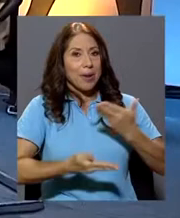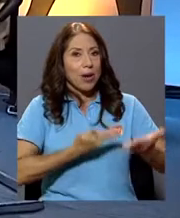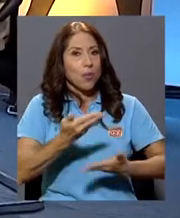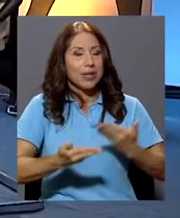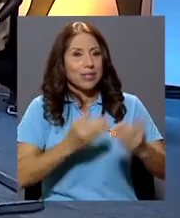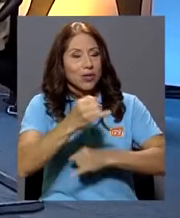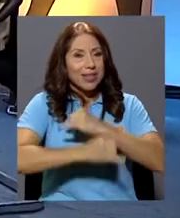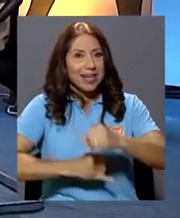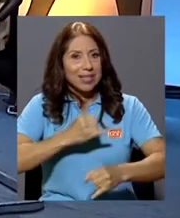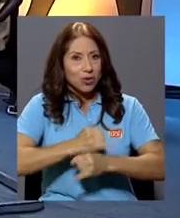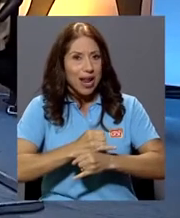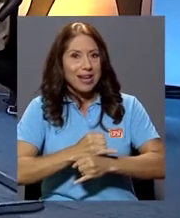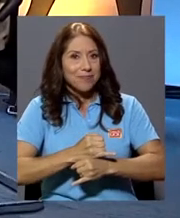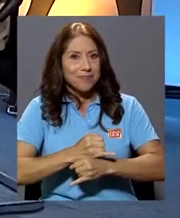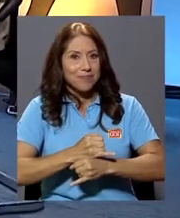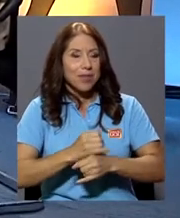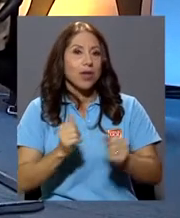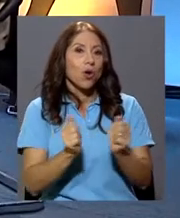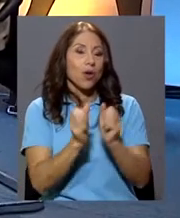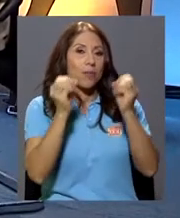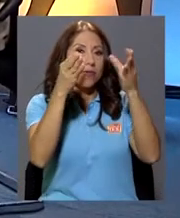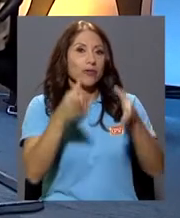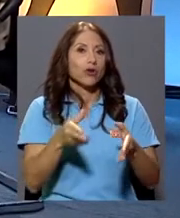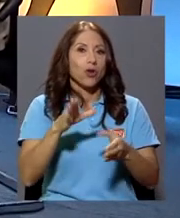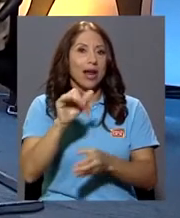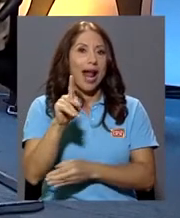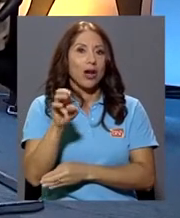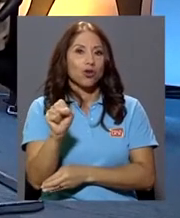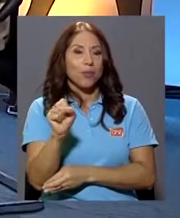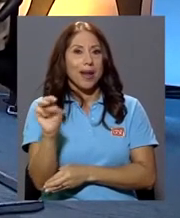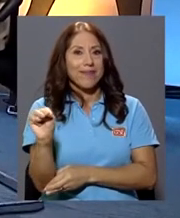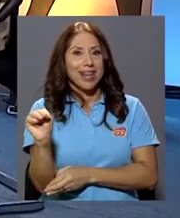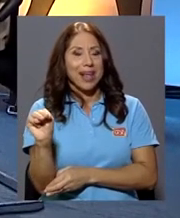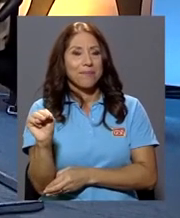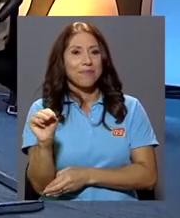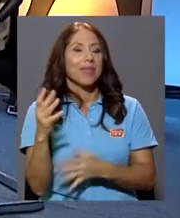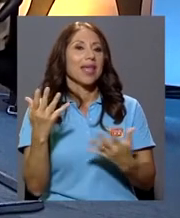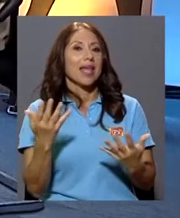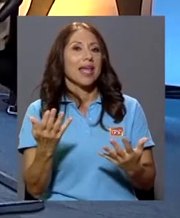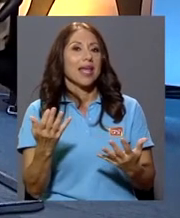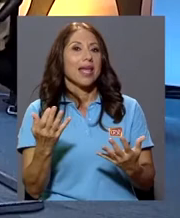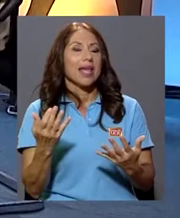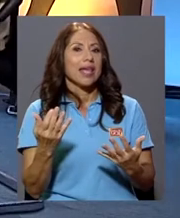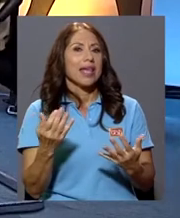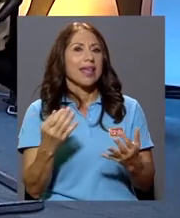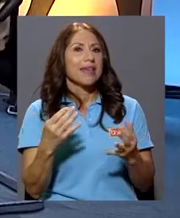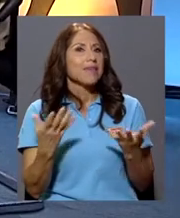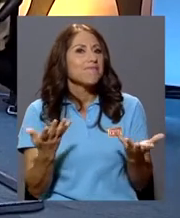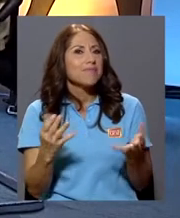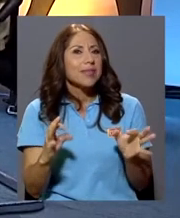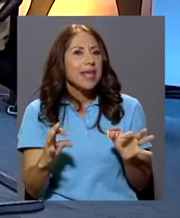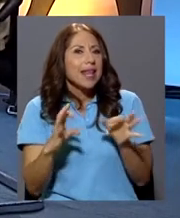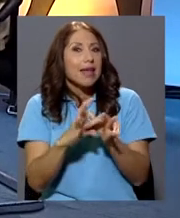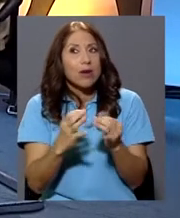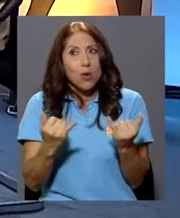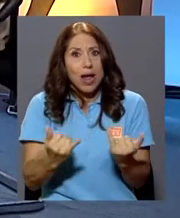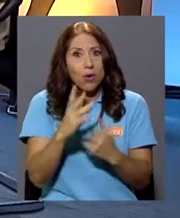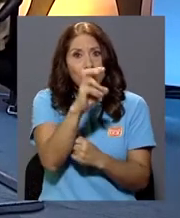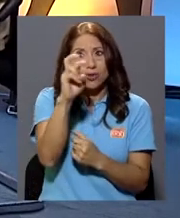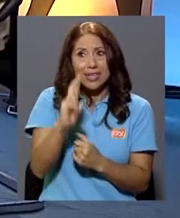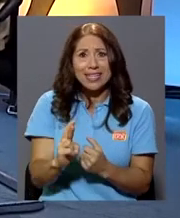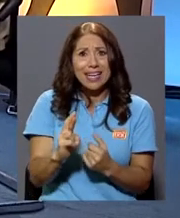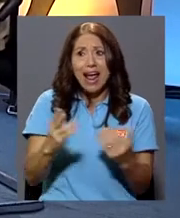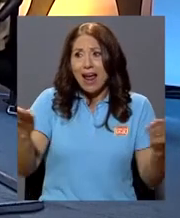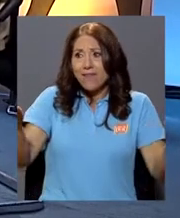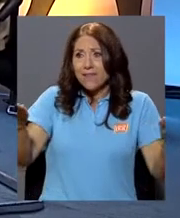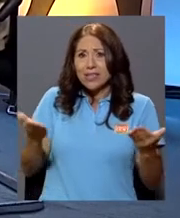ahí de manos del profesor Carlos Manabela, que tiene que ver con que hemos recibido una gran cantidad